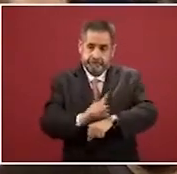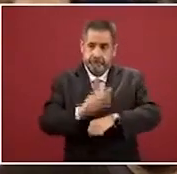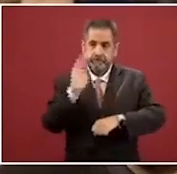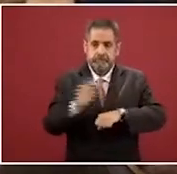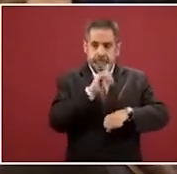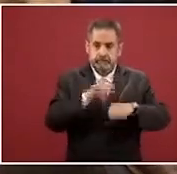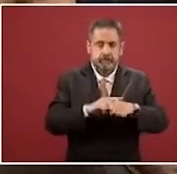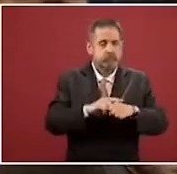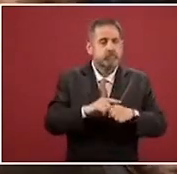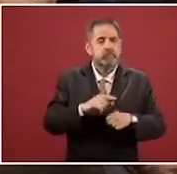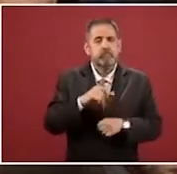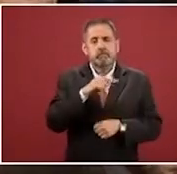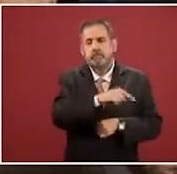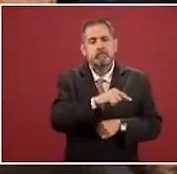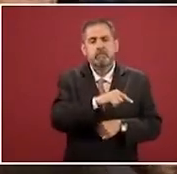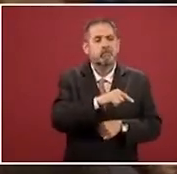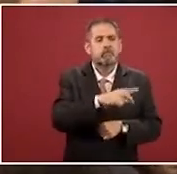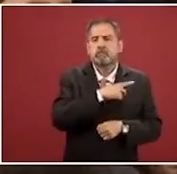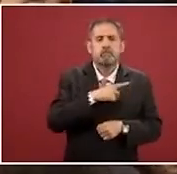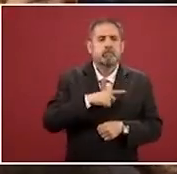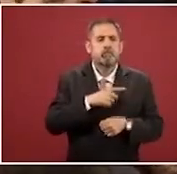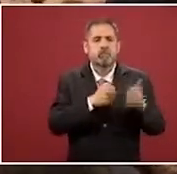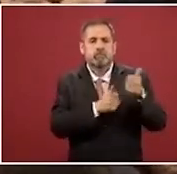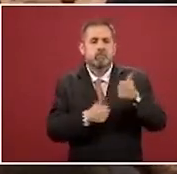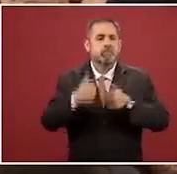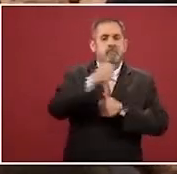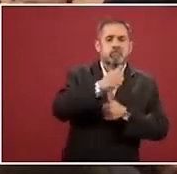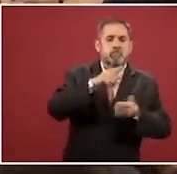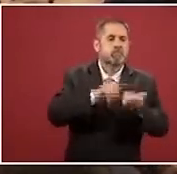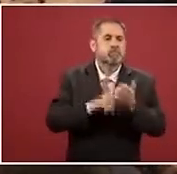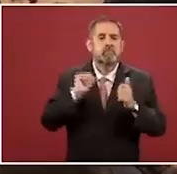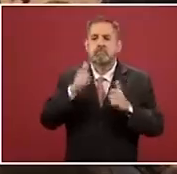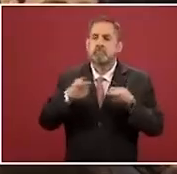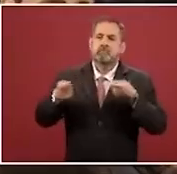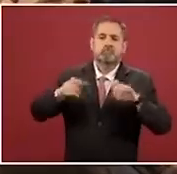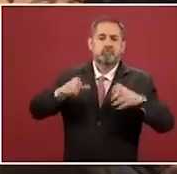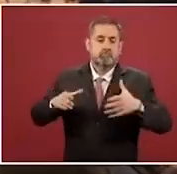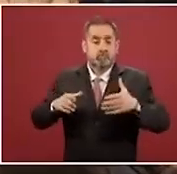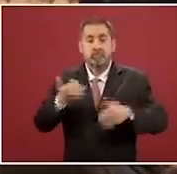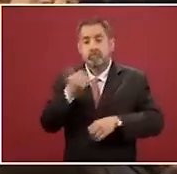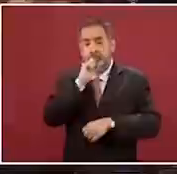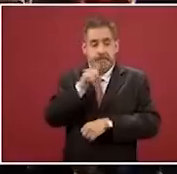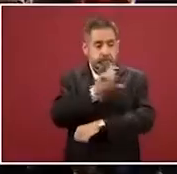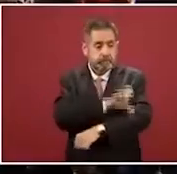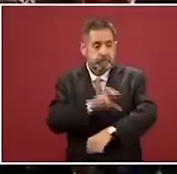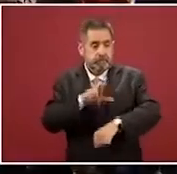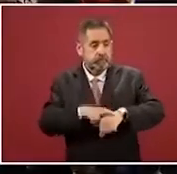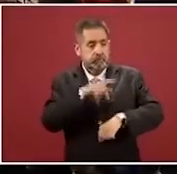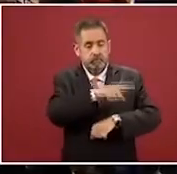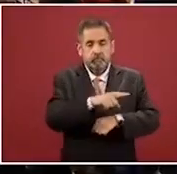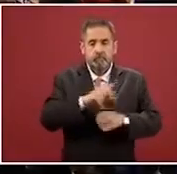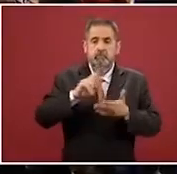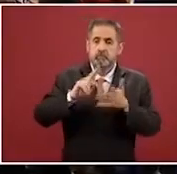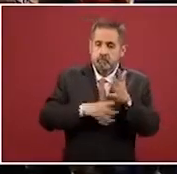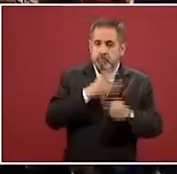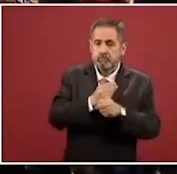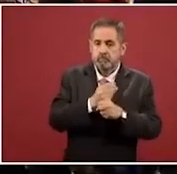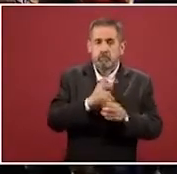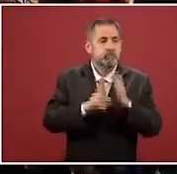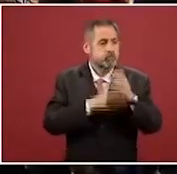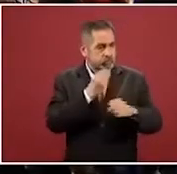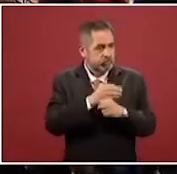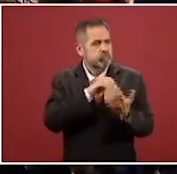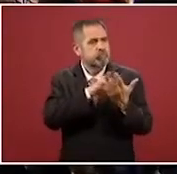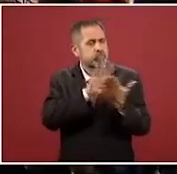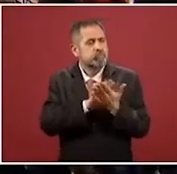los superdelegados, no puedan aspirar a puestos públicos y el coordinador pueda ser ratificado y citado